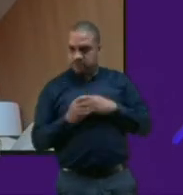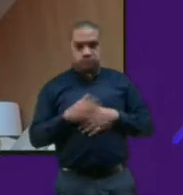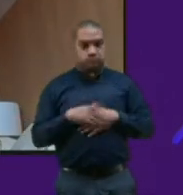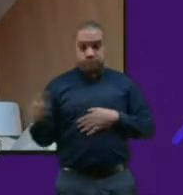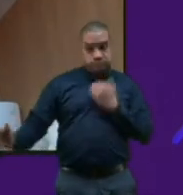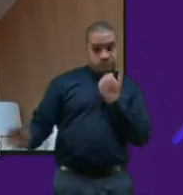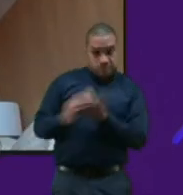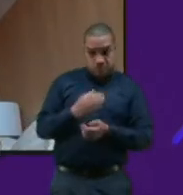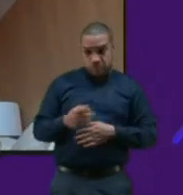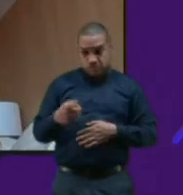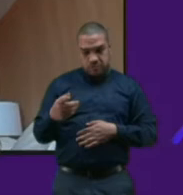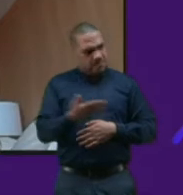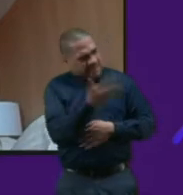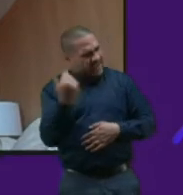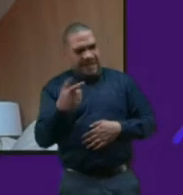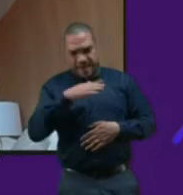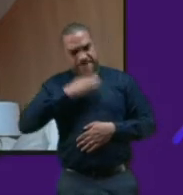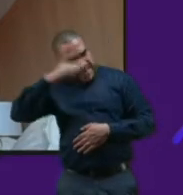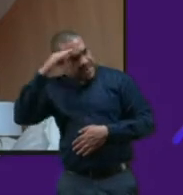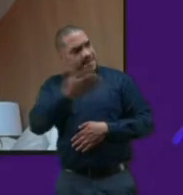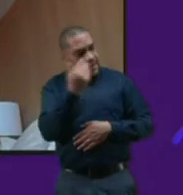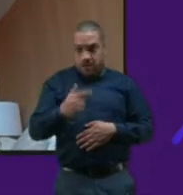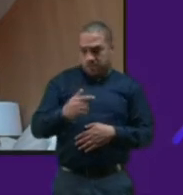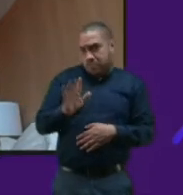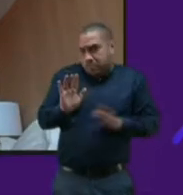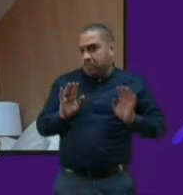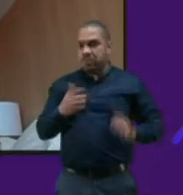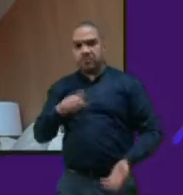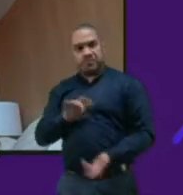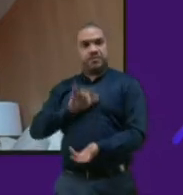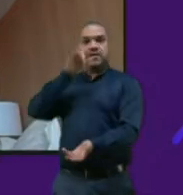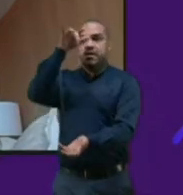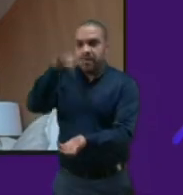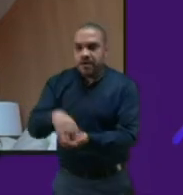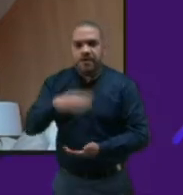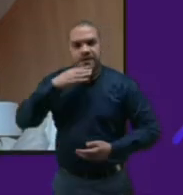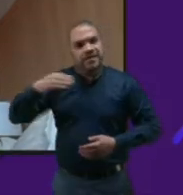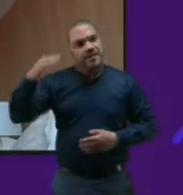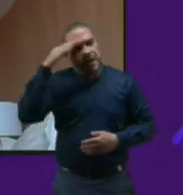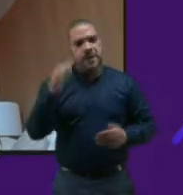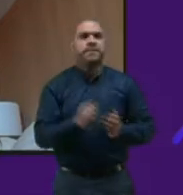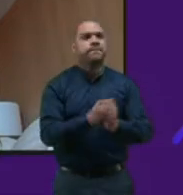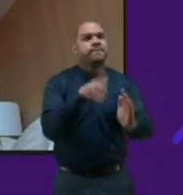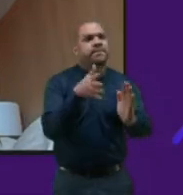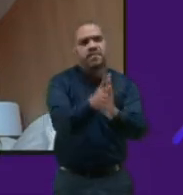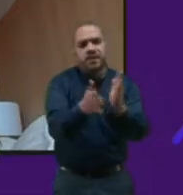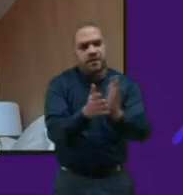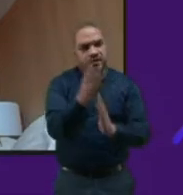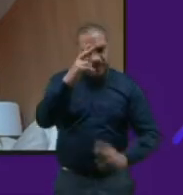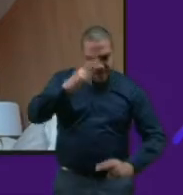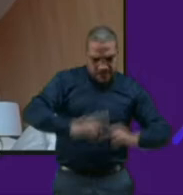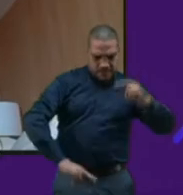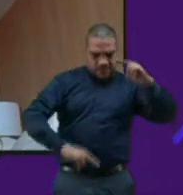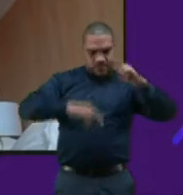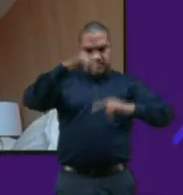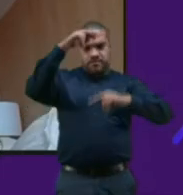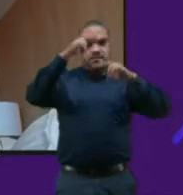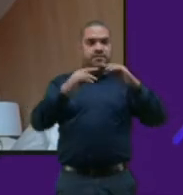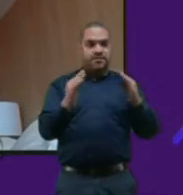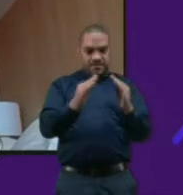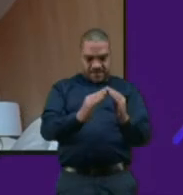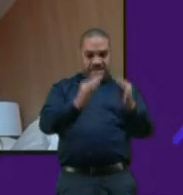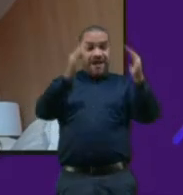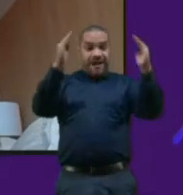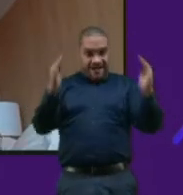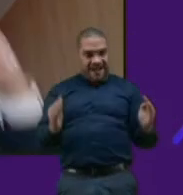Carolina, te estoy hablando ahora de la casa que construí en Medellín y ya con 5 hijos paisas. No. 2 niños,